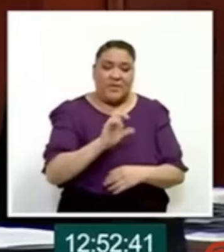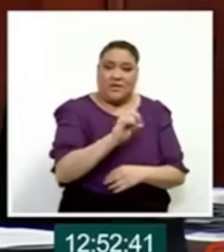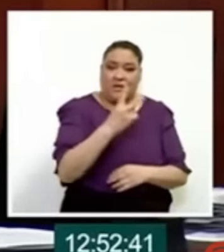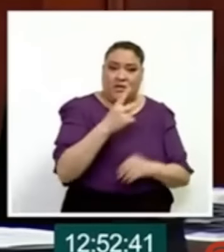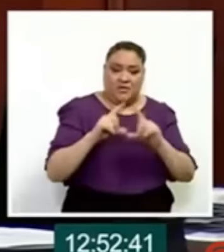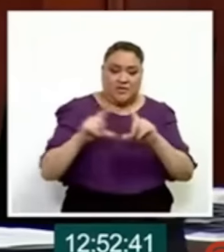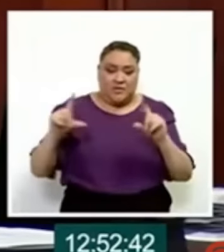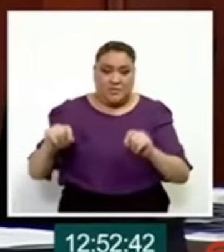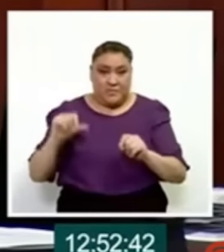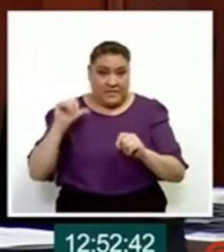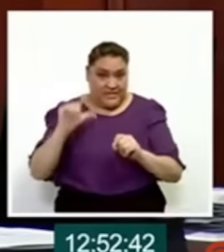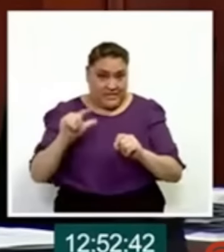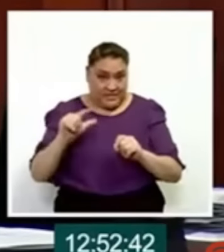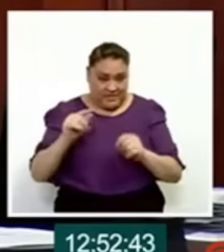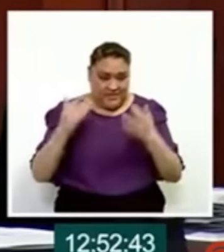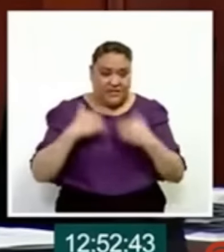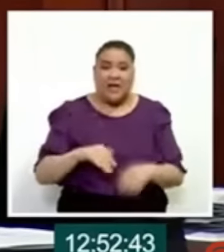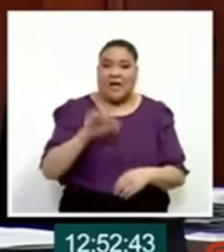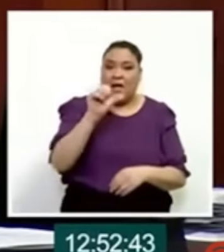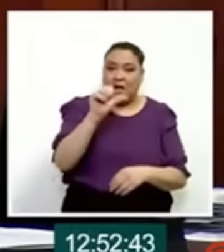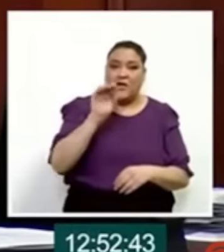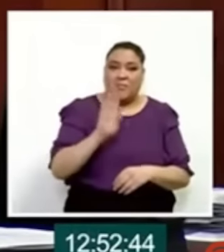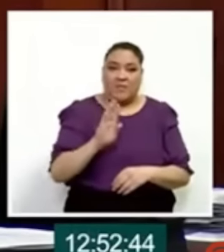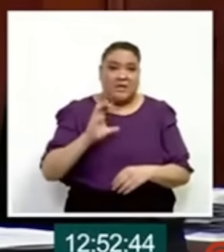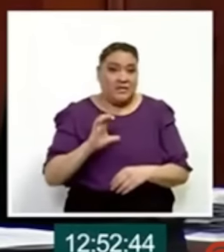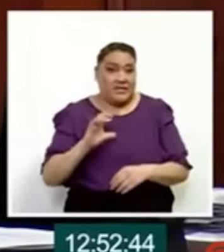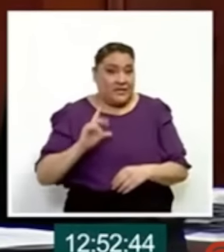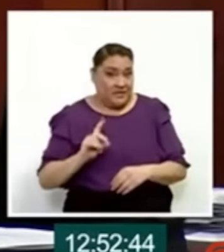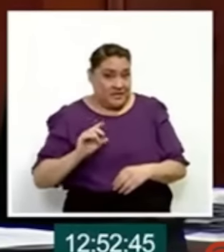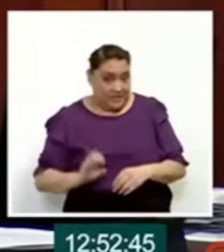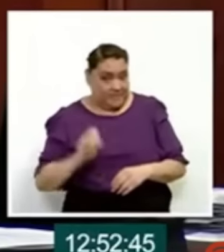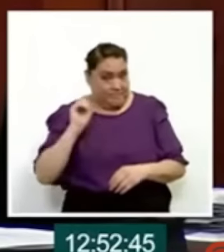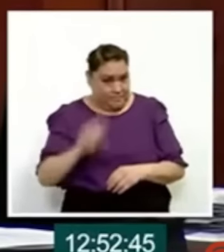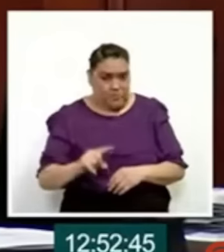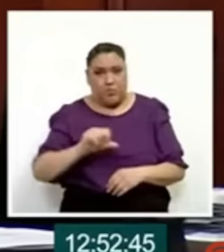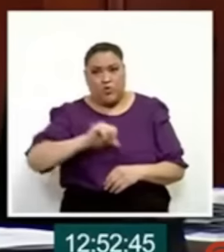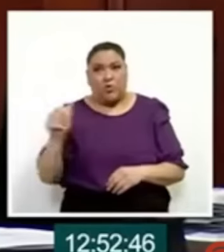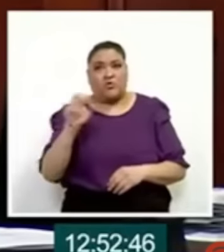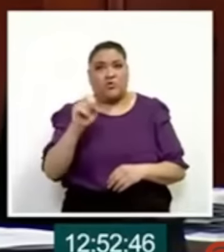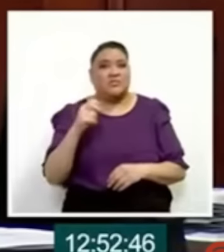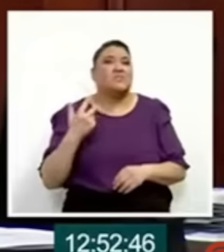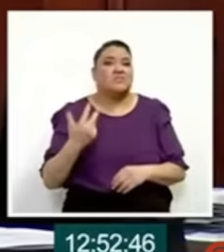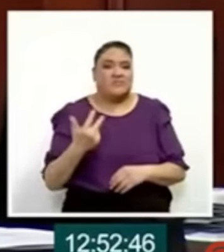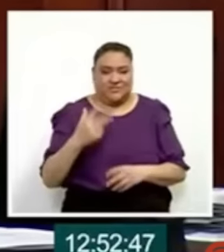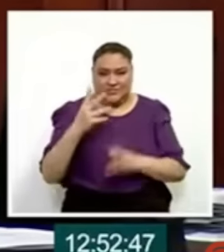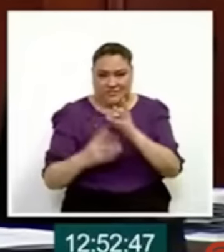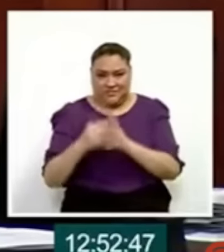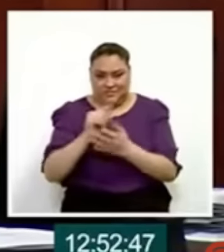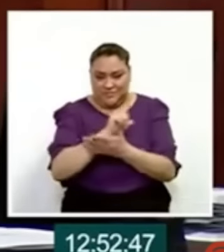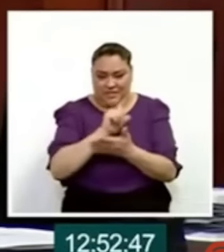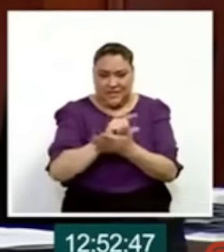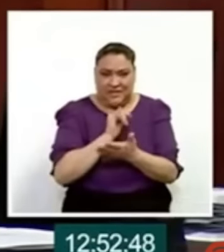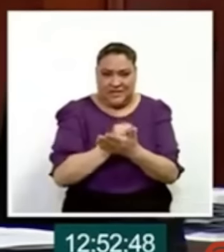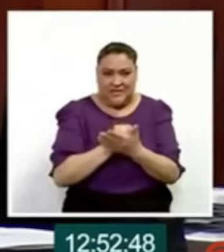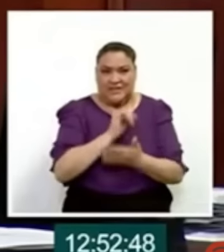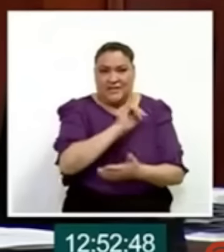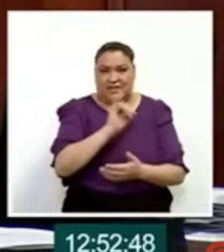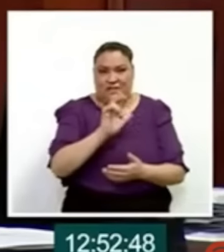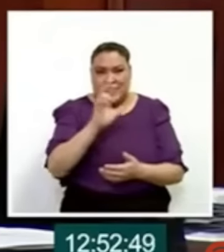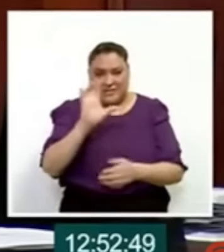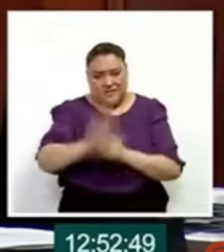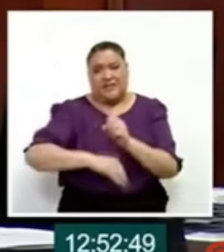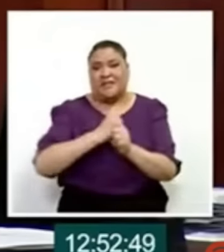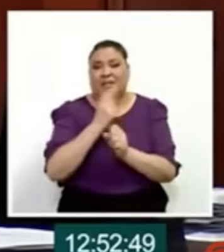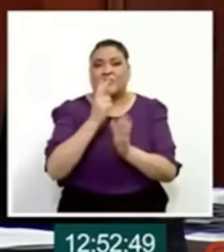esperadas, que se veían venir y que sí me parece dar un mensaje importante y marcan pues precisamente el cambio de esta nueva conformación